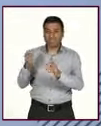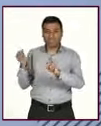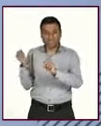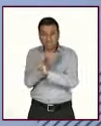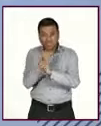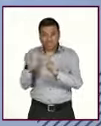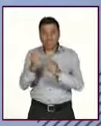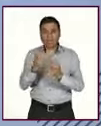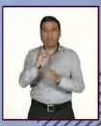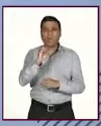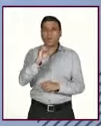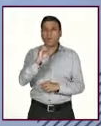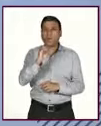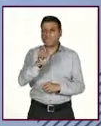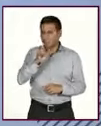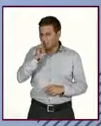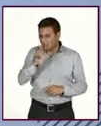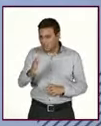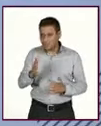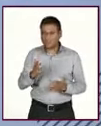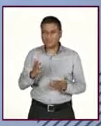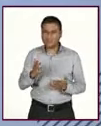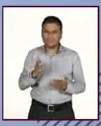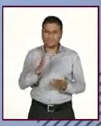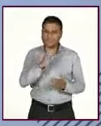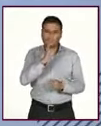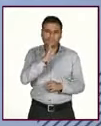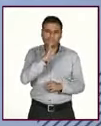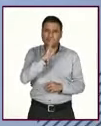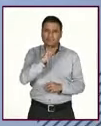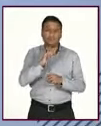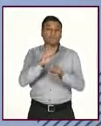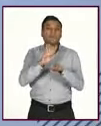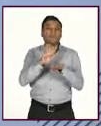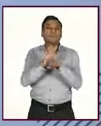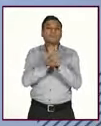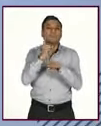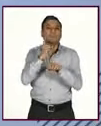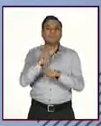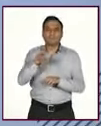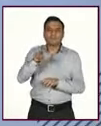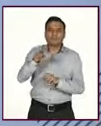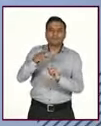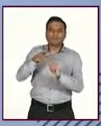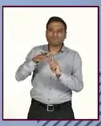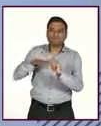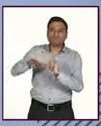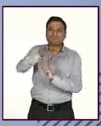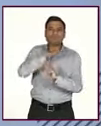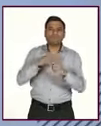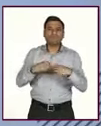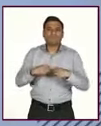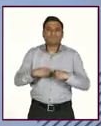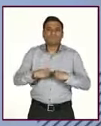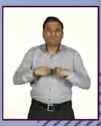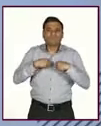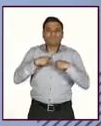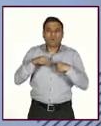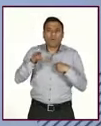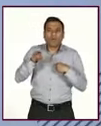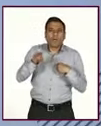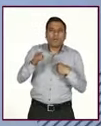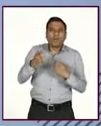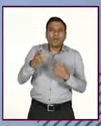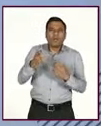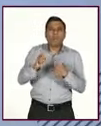golpearlos, no ser agresivas y agresivos con ellos, porque no sabemos cuáles son las situaciones personales o mentales